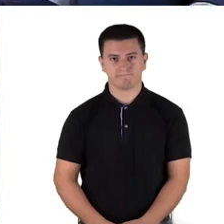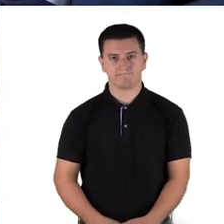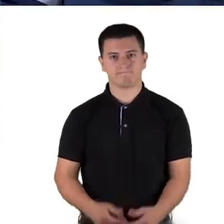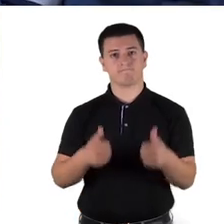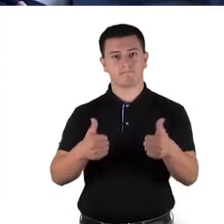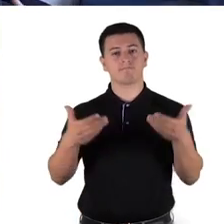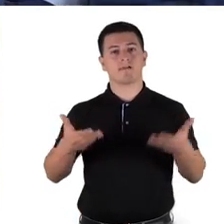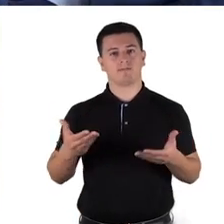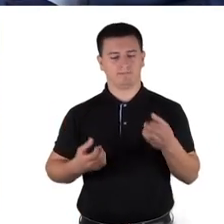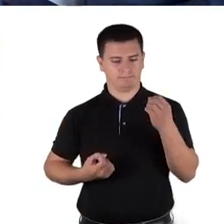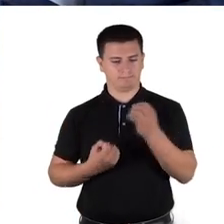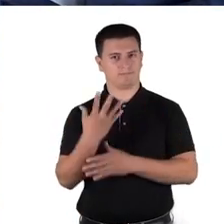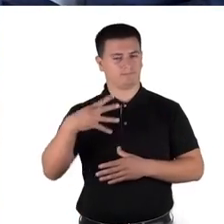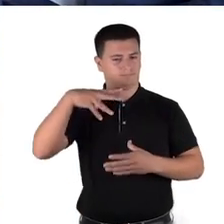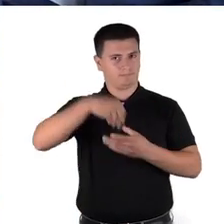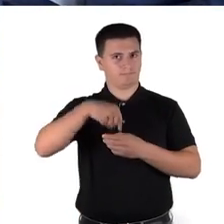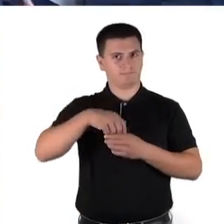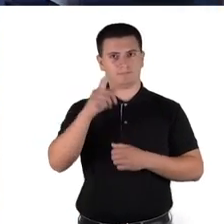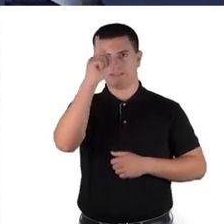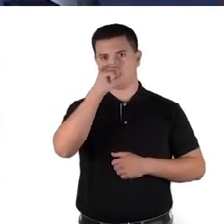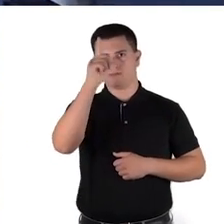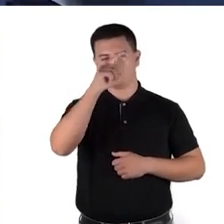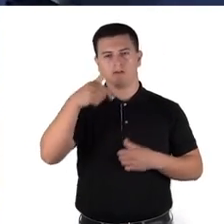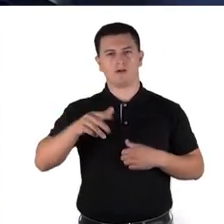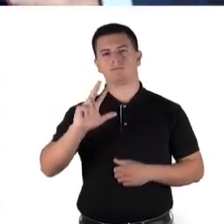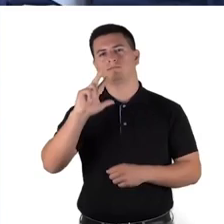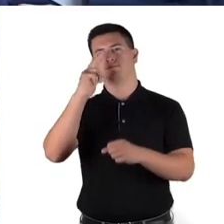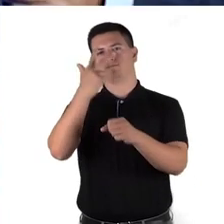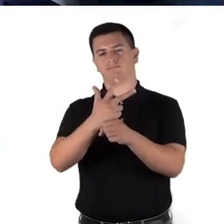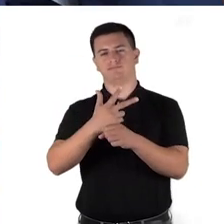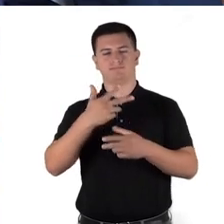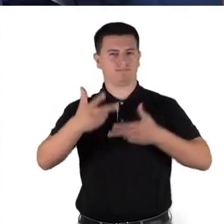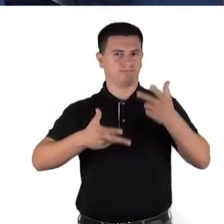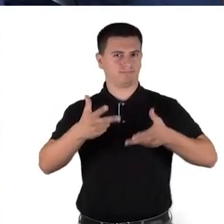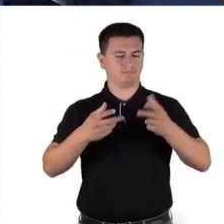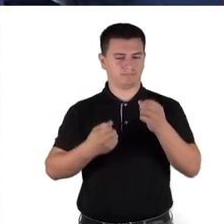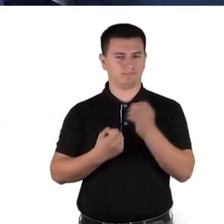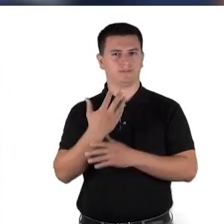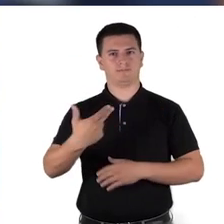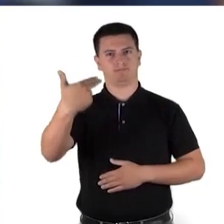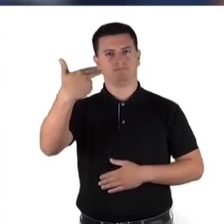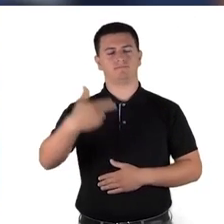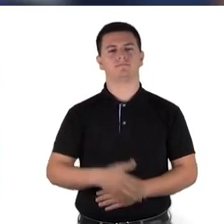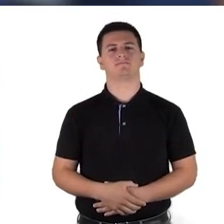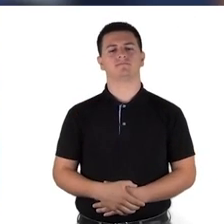Bueno, estamos de nuevo acá en la Fundación Teletón porque tenemos el tercer capítulo de Teletón Arandú que vamos a comenzar a grabar desde ahora.